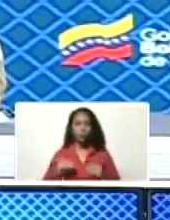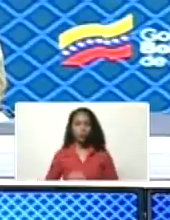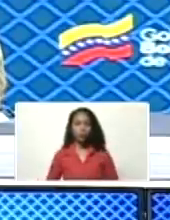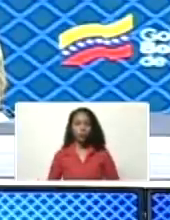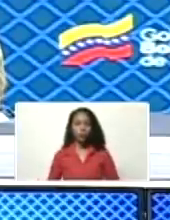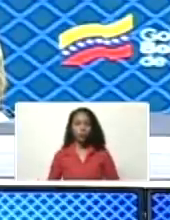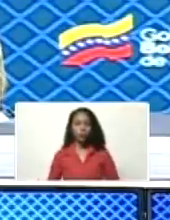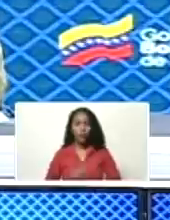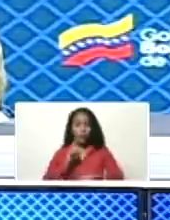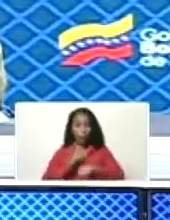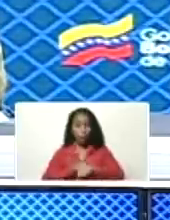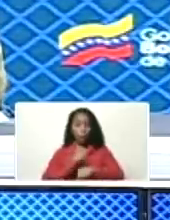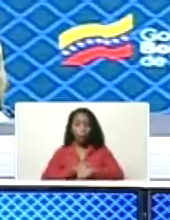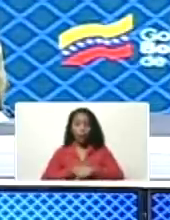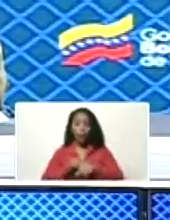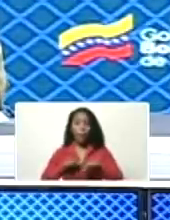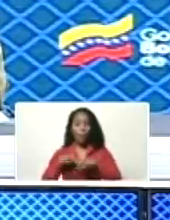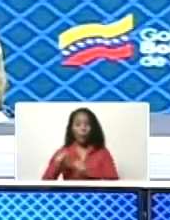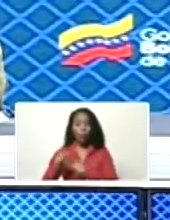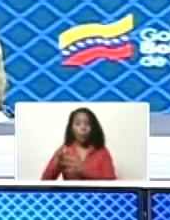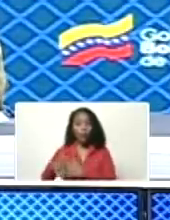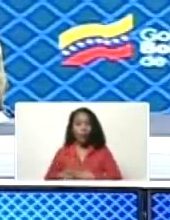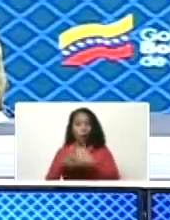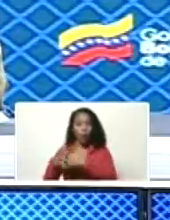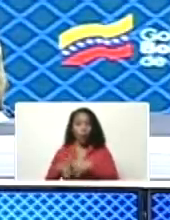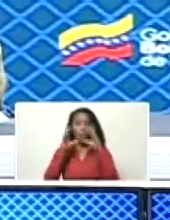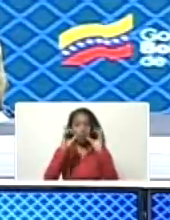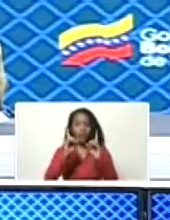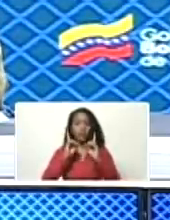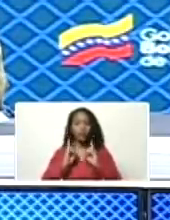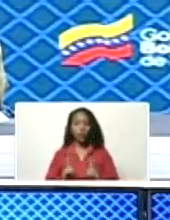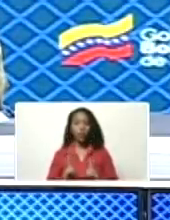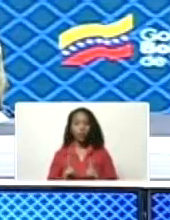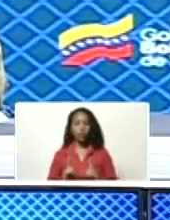Y en el momento que el imperialismo norteamericano decidió